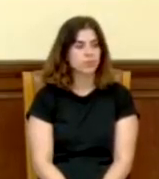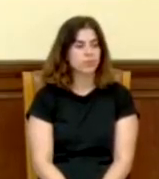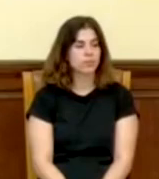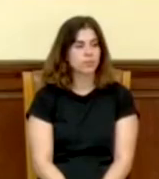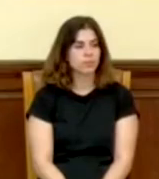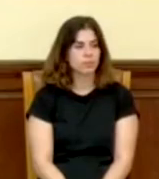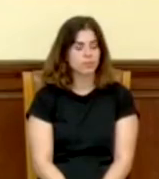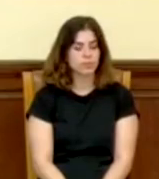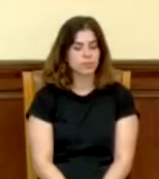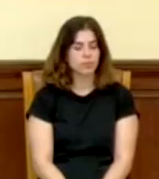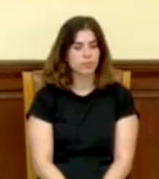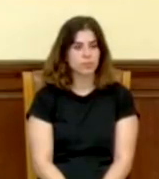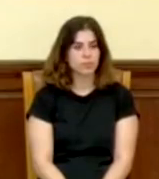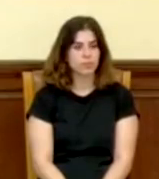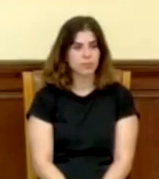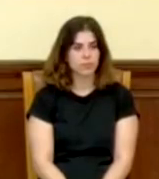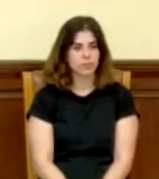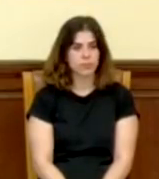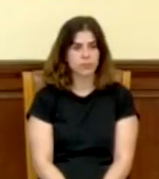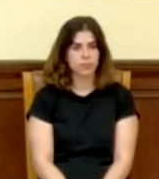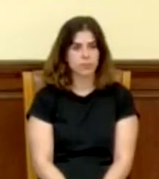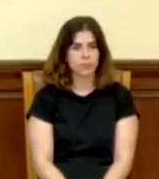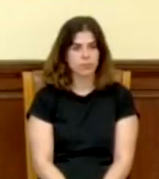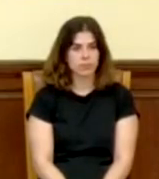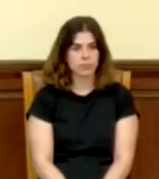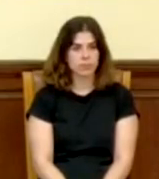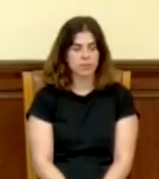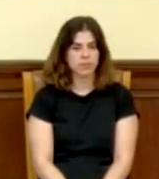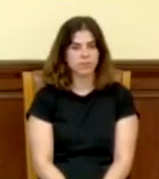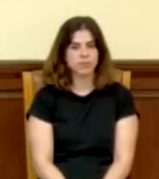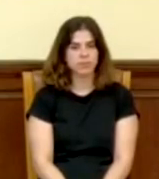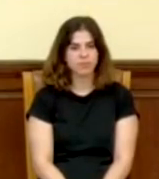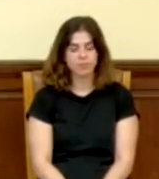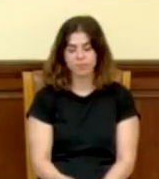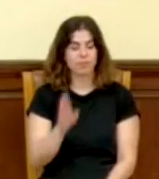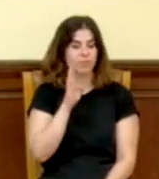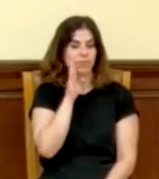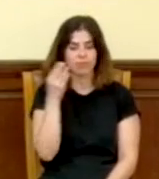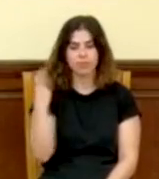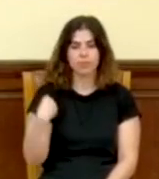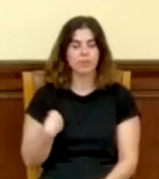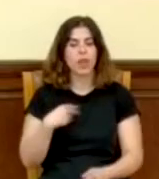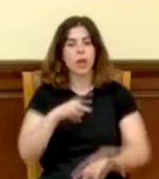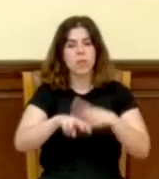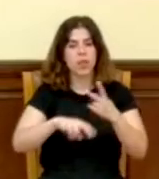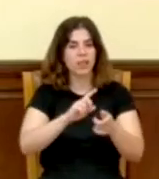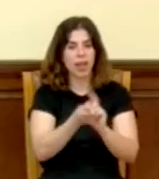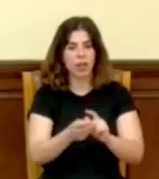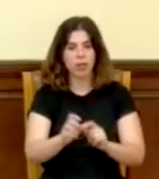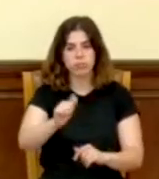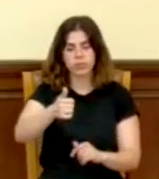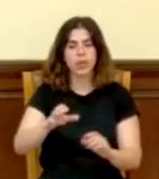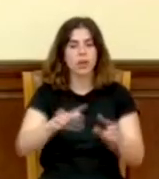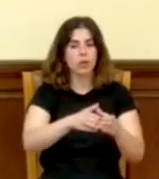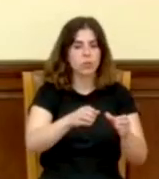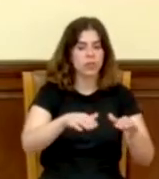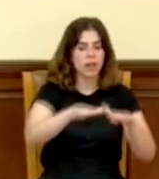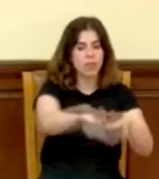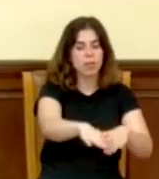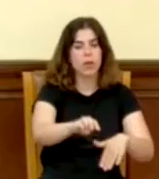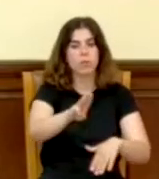Bien, pues ya han votado todos en los mismos términos que la votación anterior. Queda aprobada la modificación. Votos a favor del Grupo Vox y Popular y